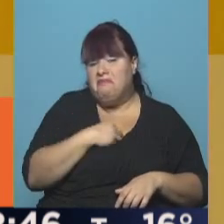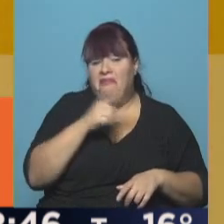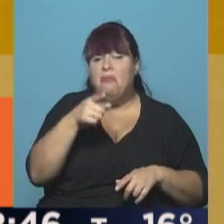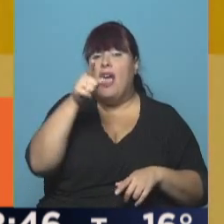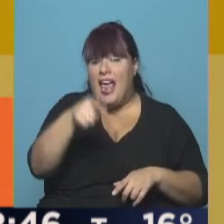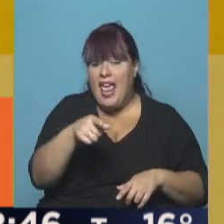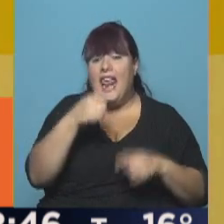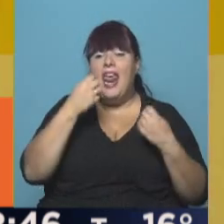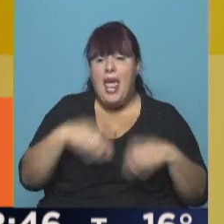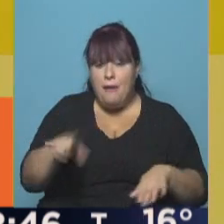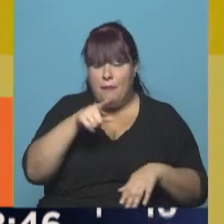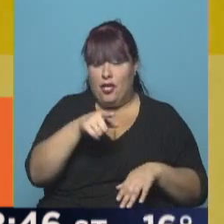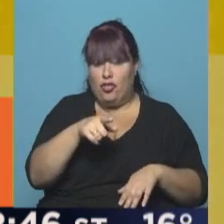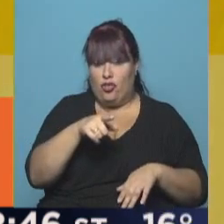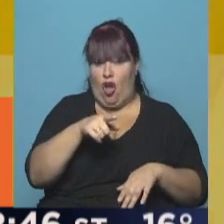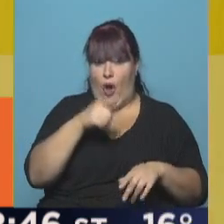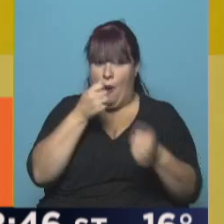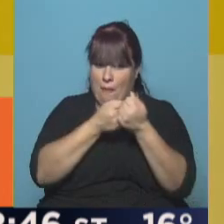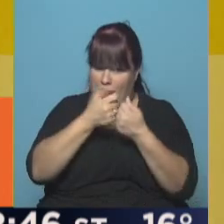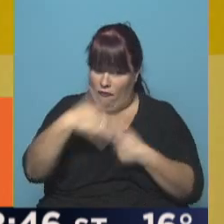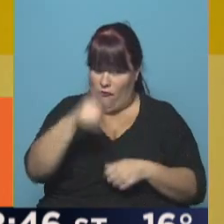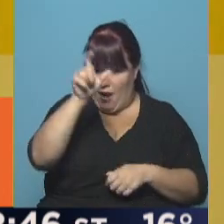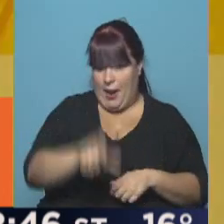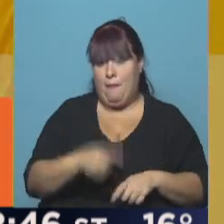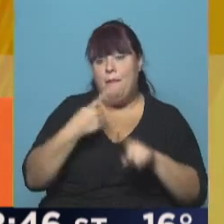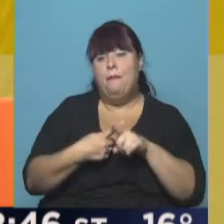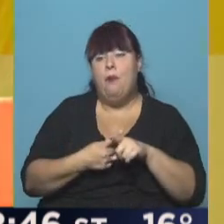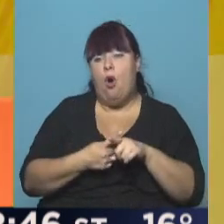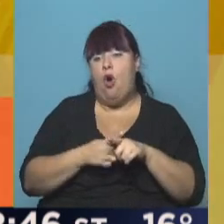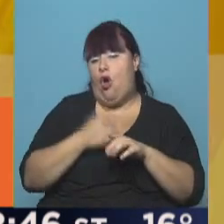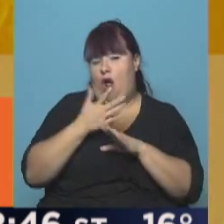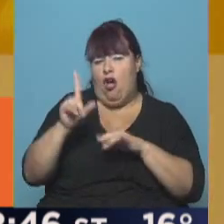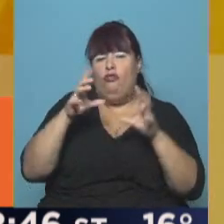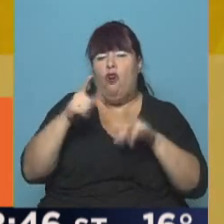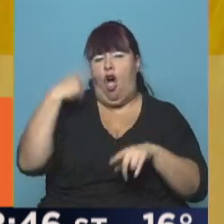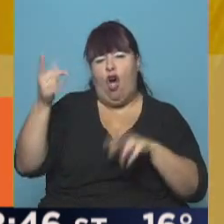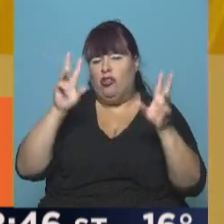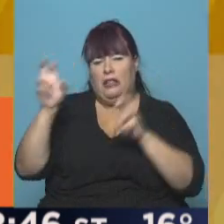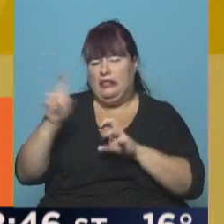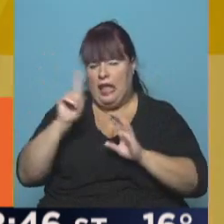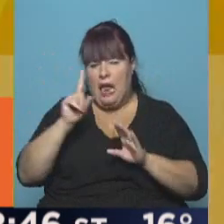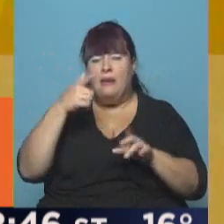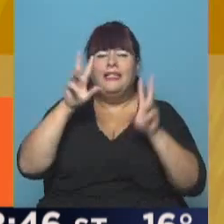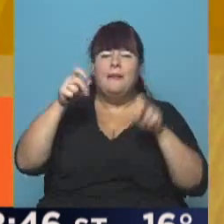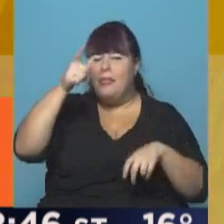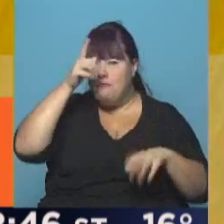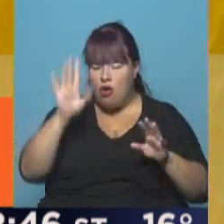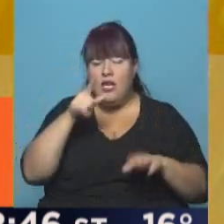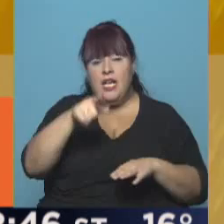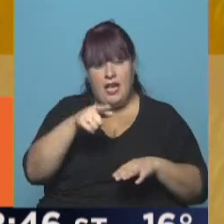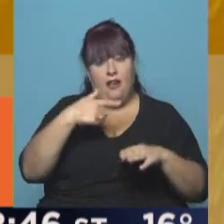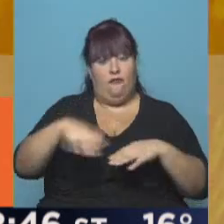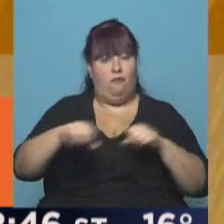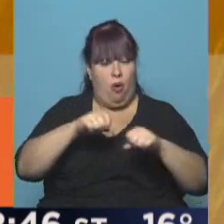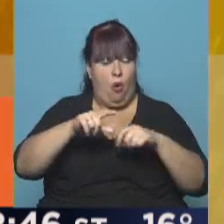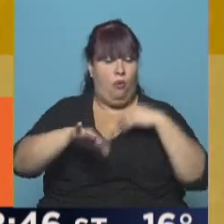de que haya comenzado la pelea por un hecho ajeno al fútbol, un hecho policial, el desarrollo